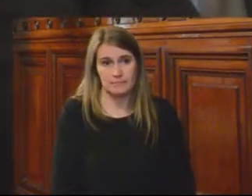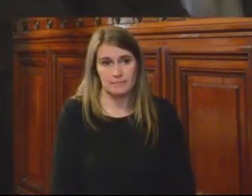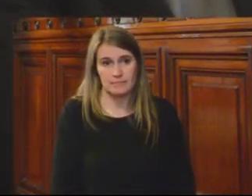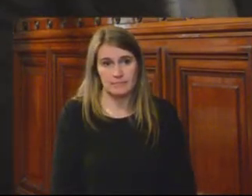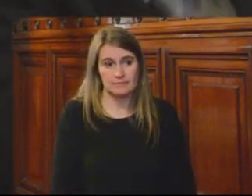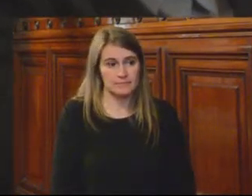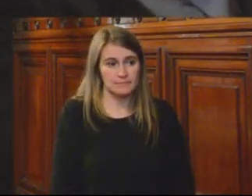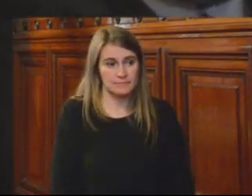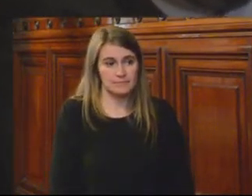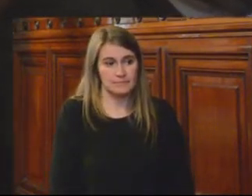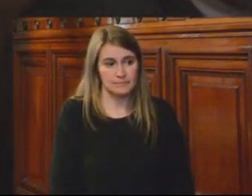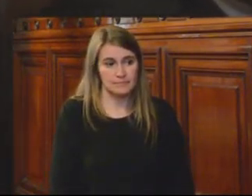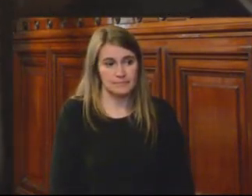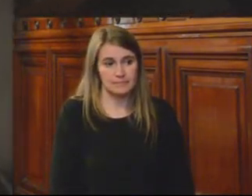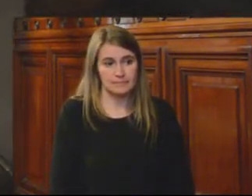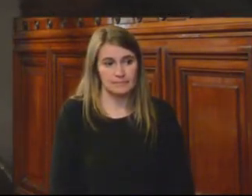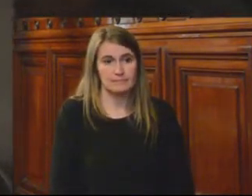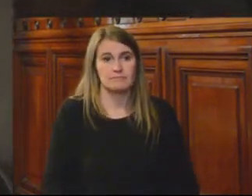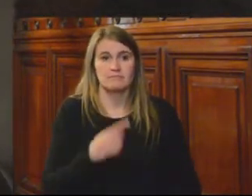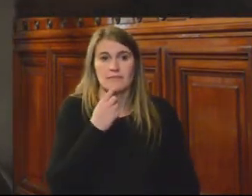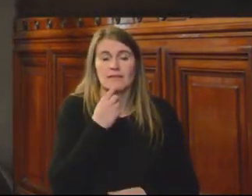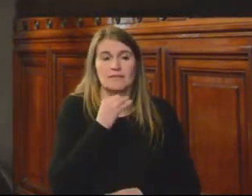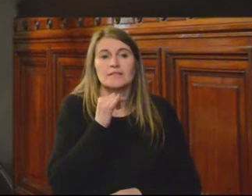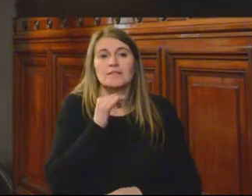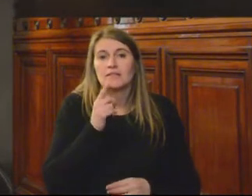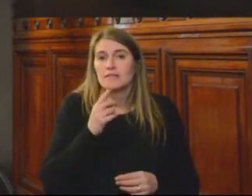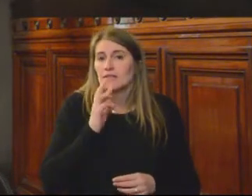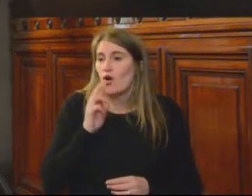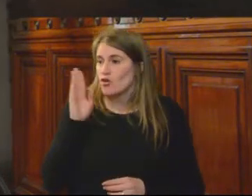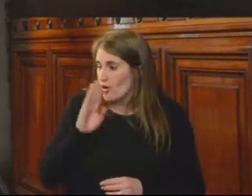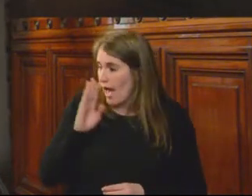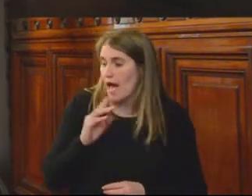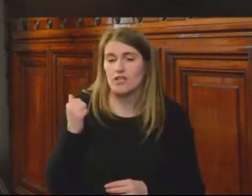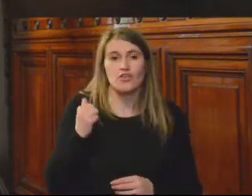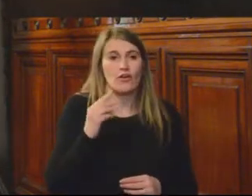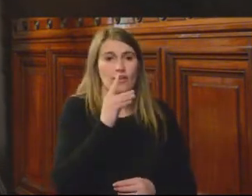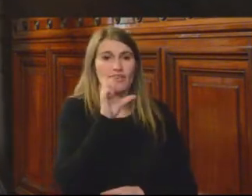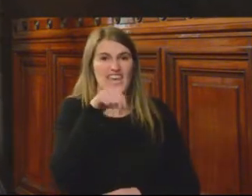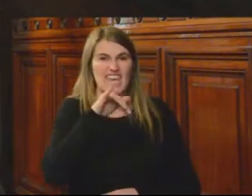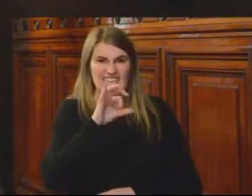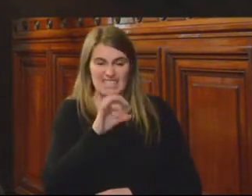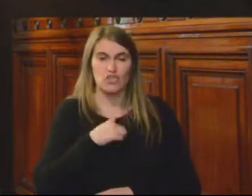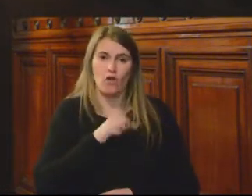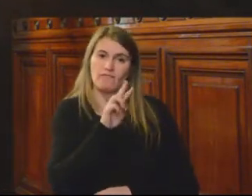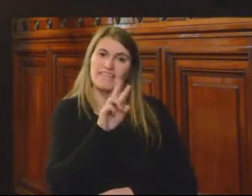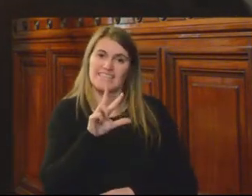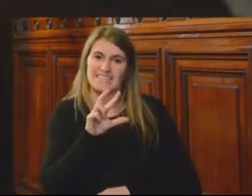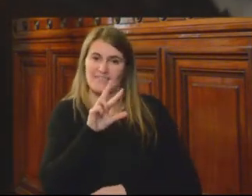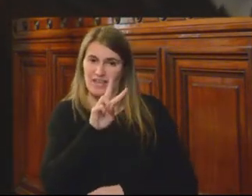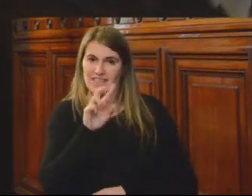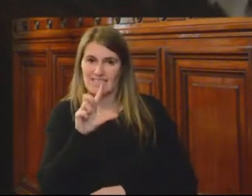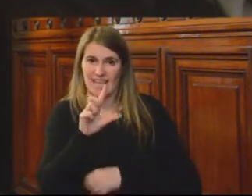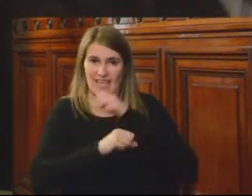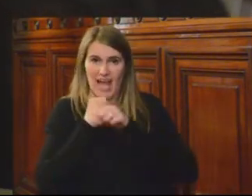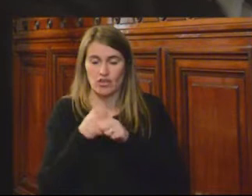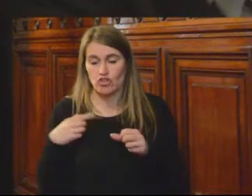Sí, muchísimas gracias, señor presidente, honorables miembros de esta comisión. Mi nombre es Denis Guedes, tengo 27 años y presido el Centro Juvenil